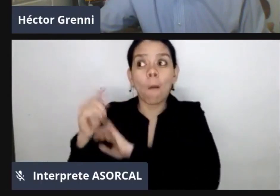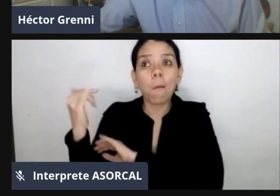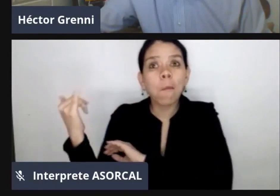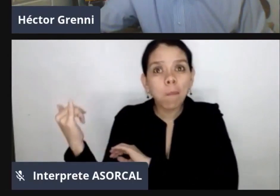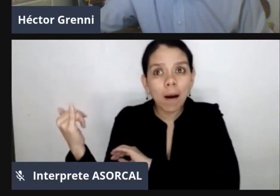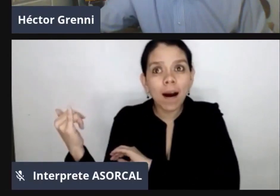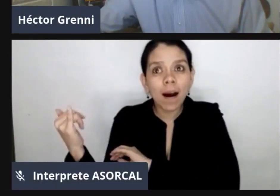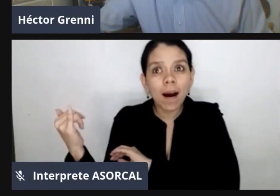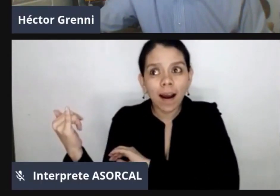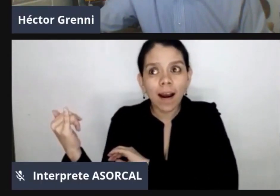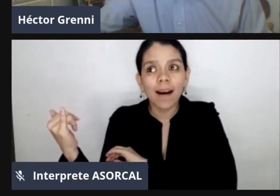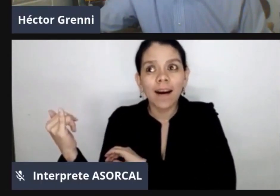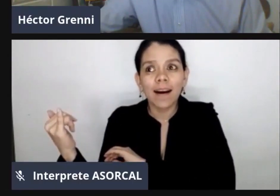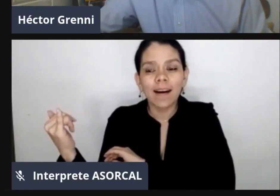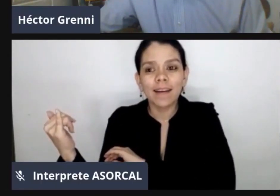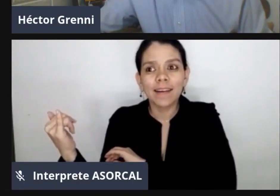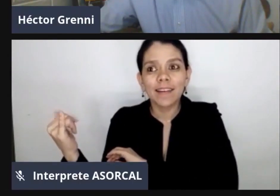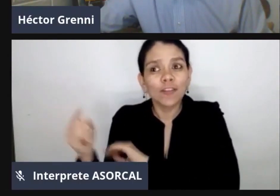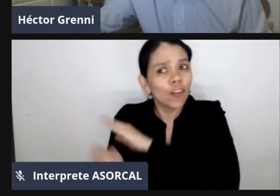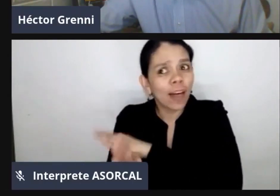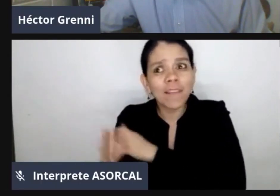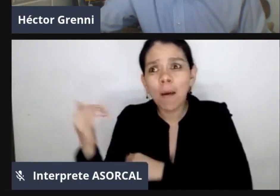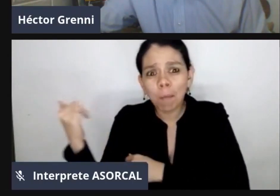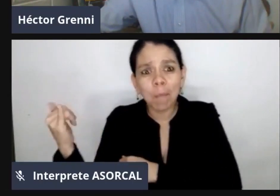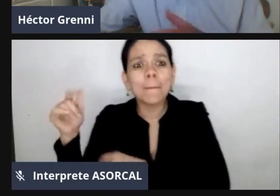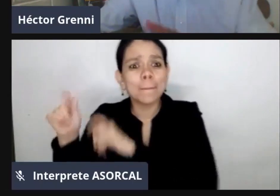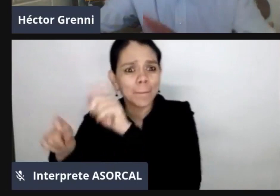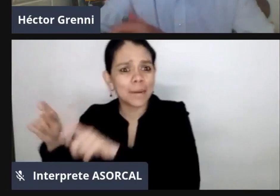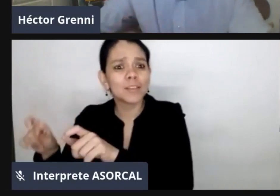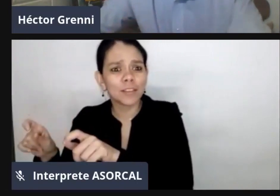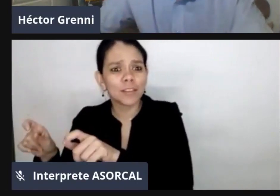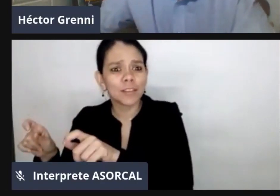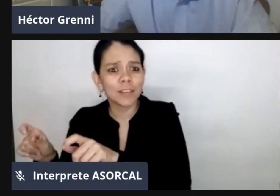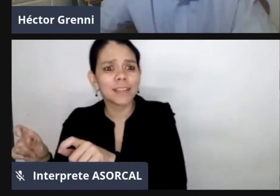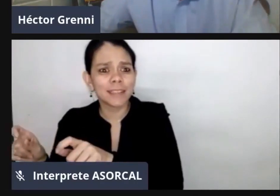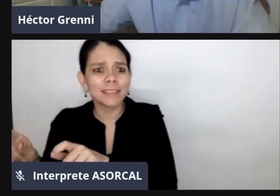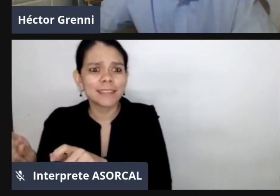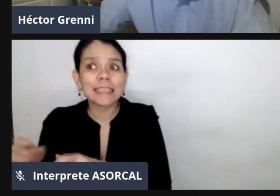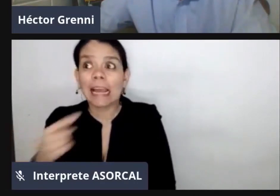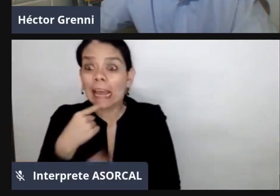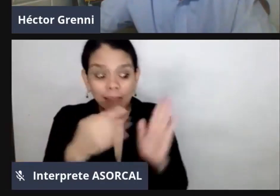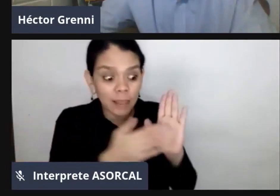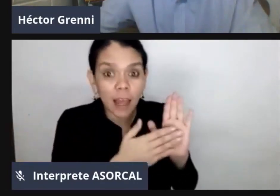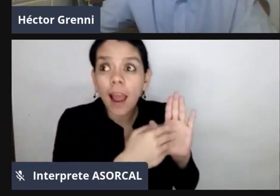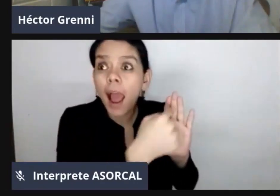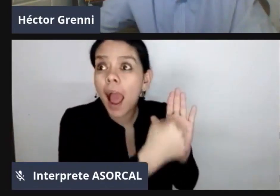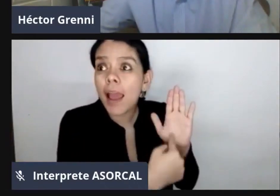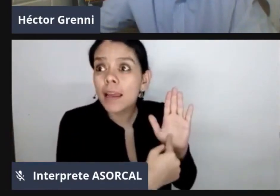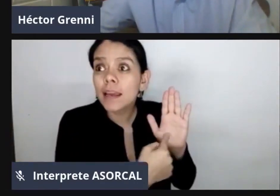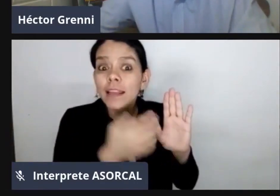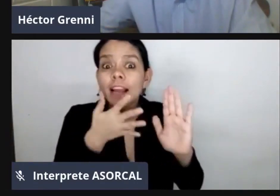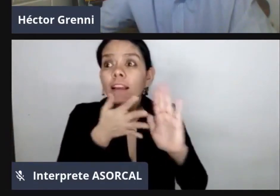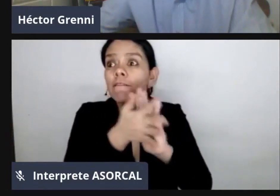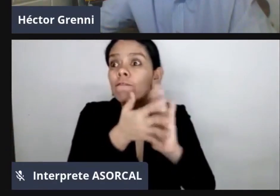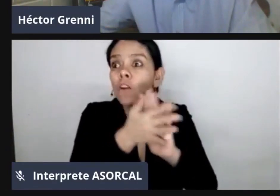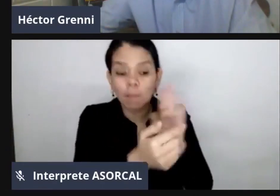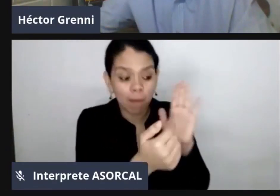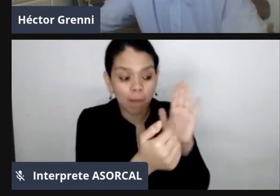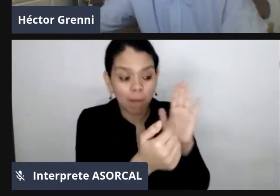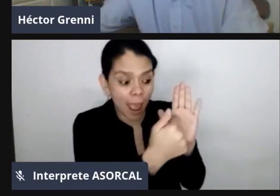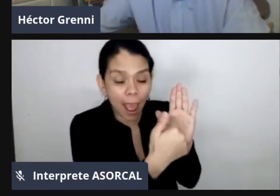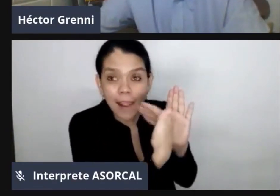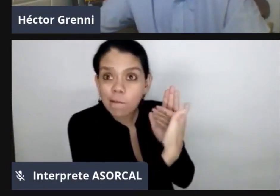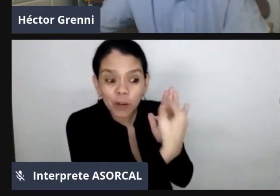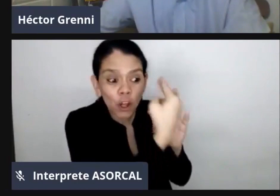en el seno de los partidos políticos, que están mencionados como autores de delitos en